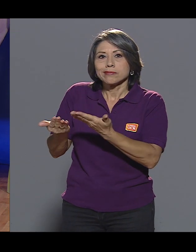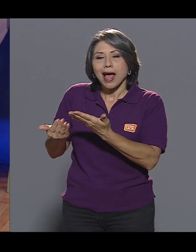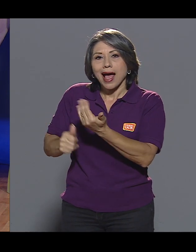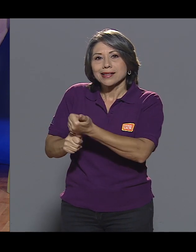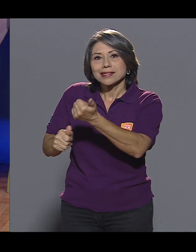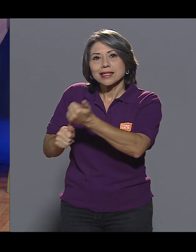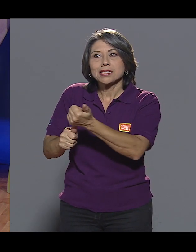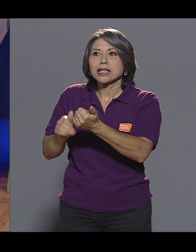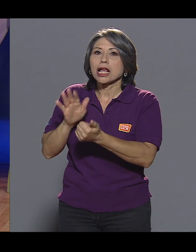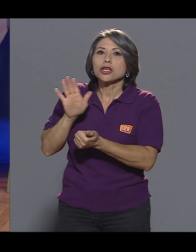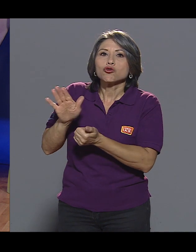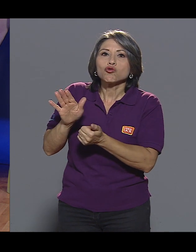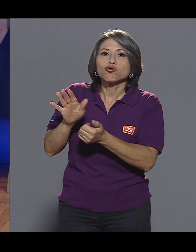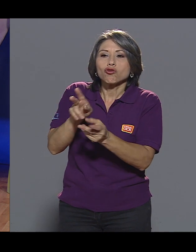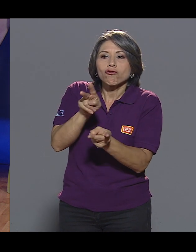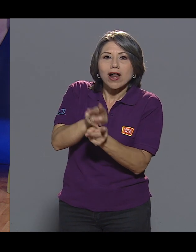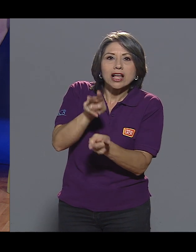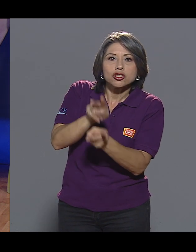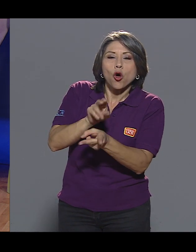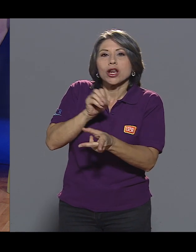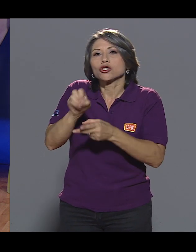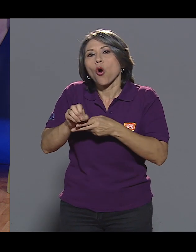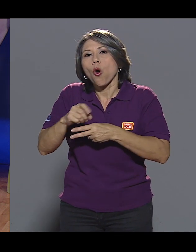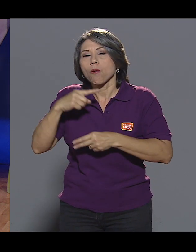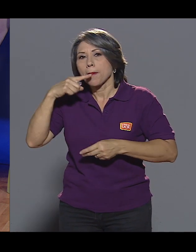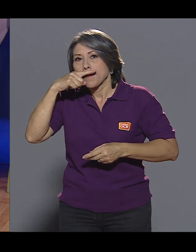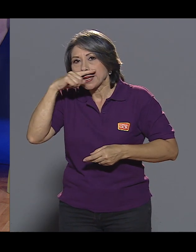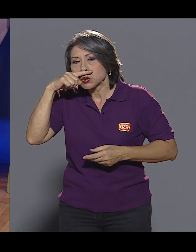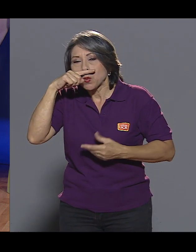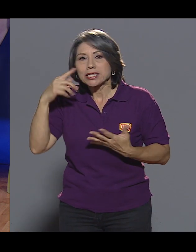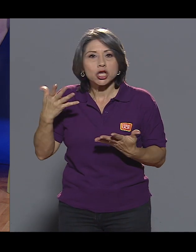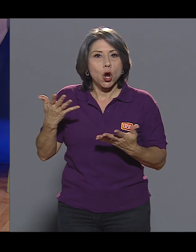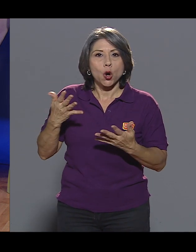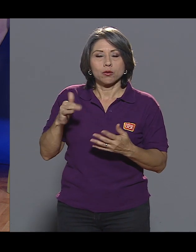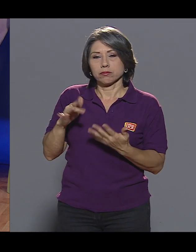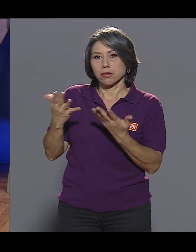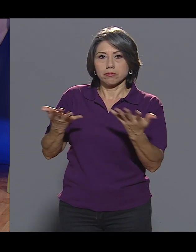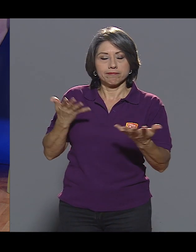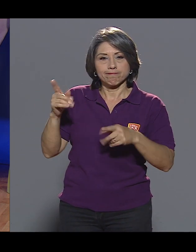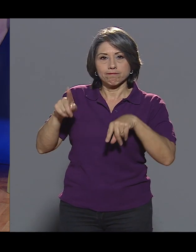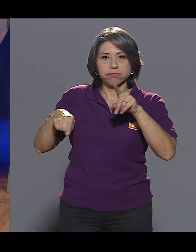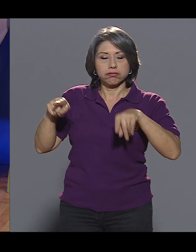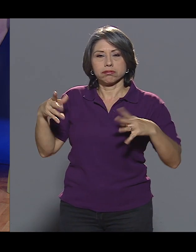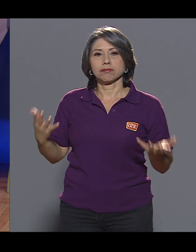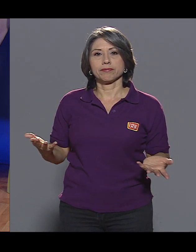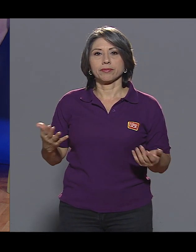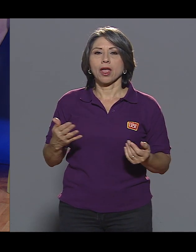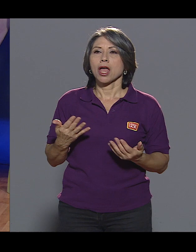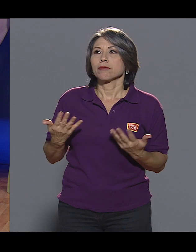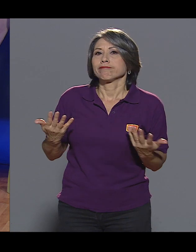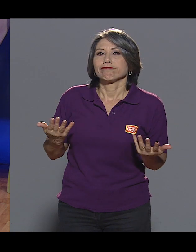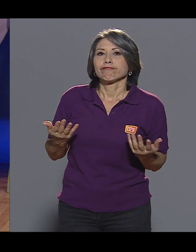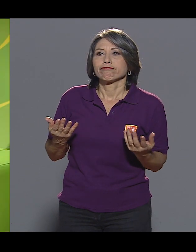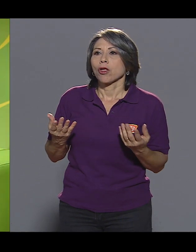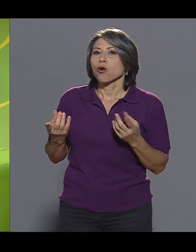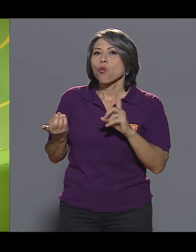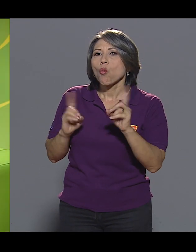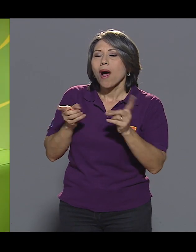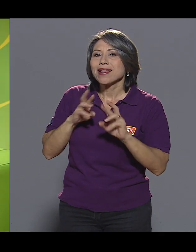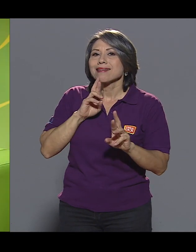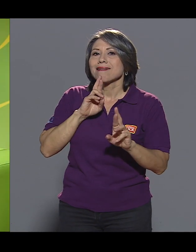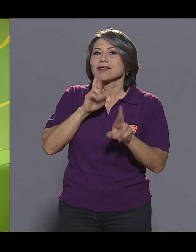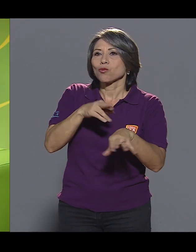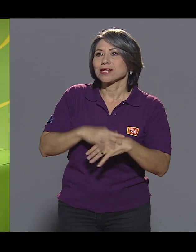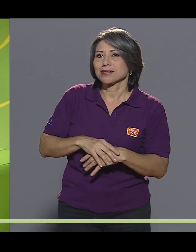meramente relaciones coitales o en masturbación, como usted lo mencionaba. ¿Cuál es la